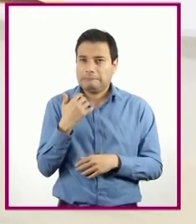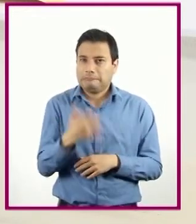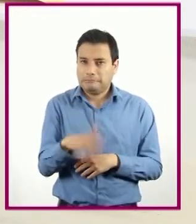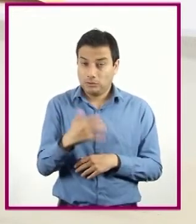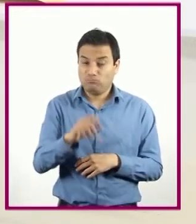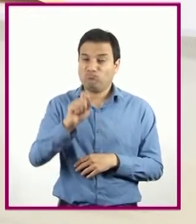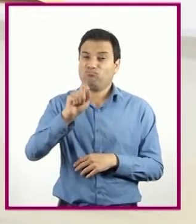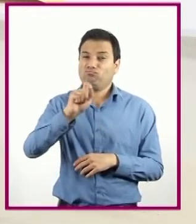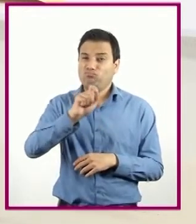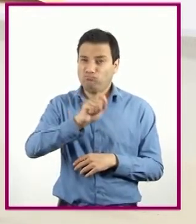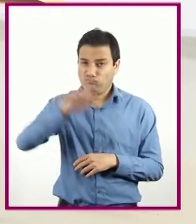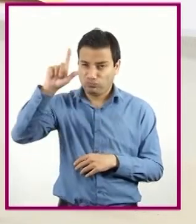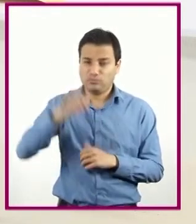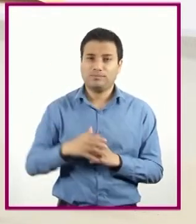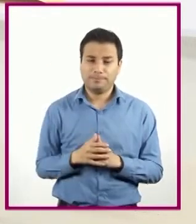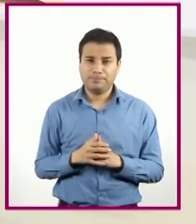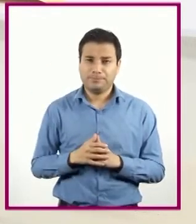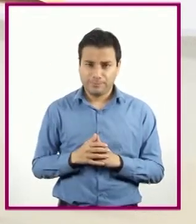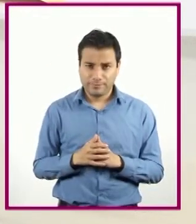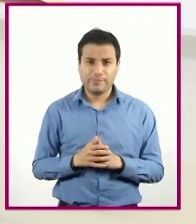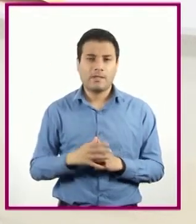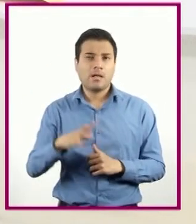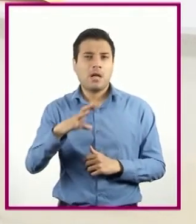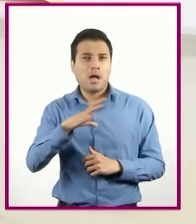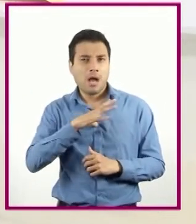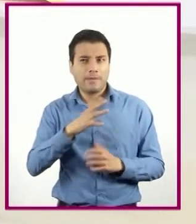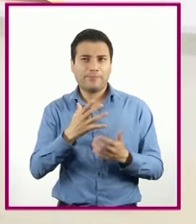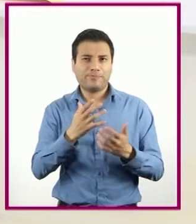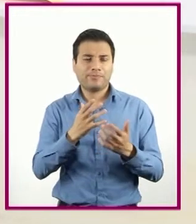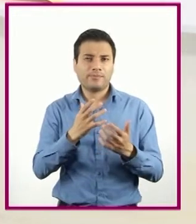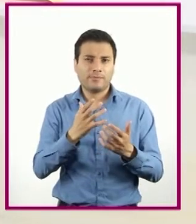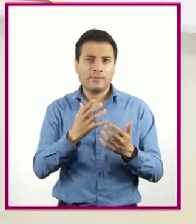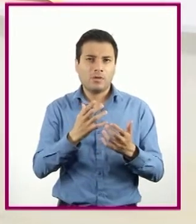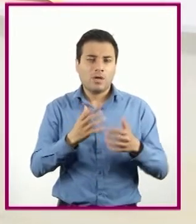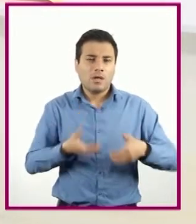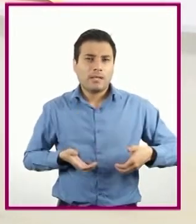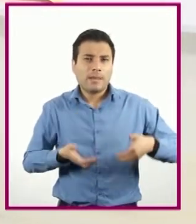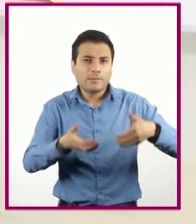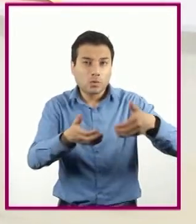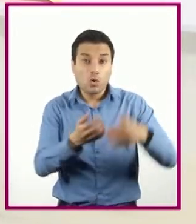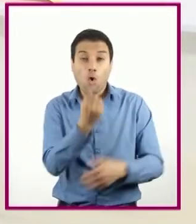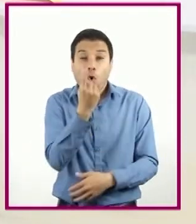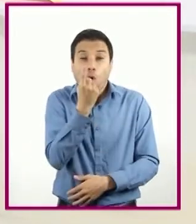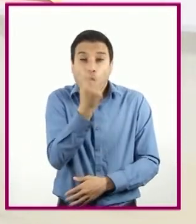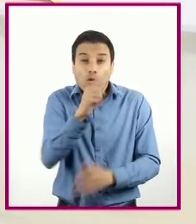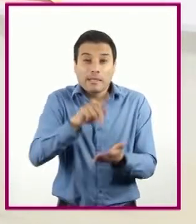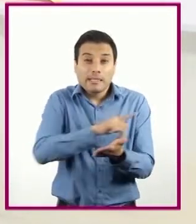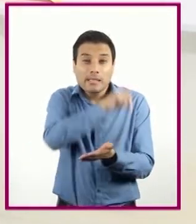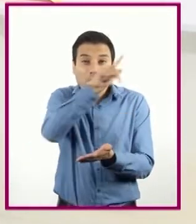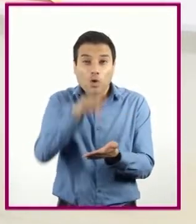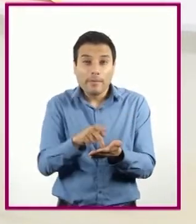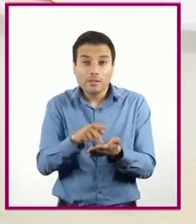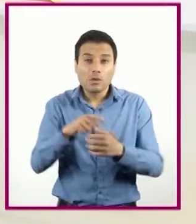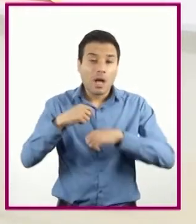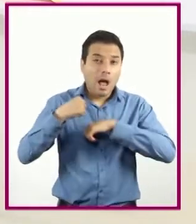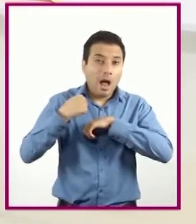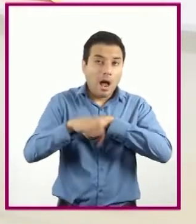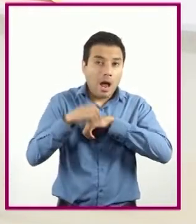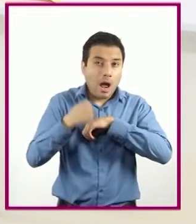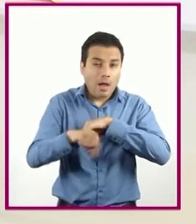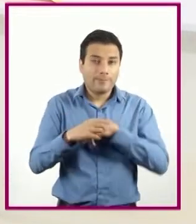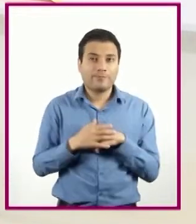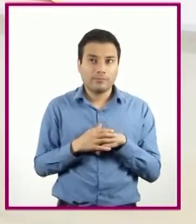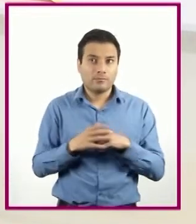del México antiguo. Su extensa red de comunicaciones con calzadas de hasta 1 kilómetro de longitud permitía un fuerte control de